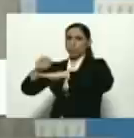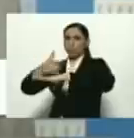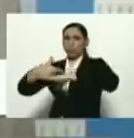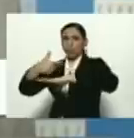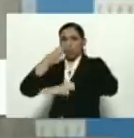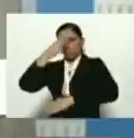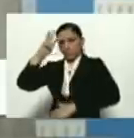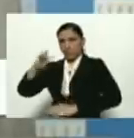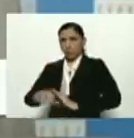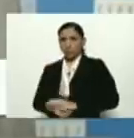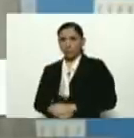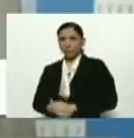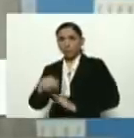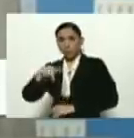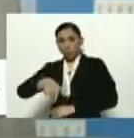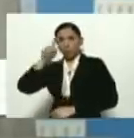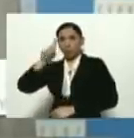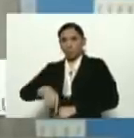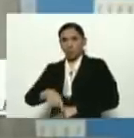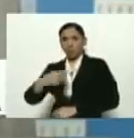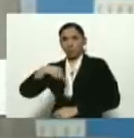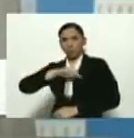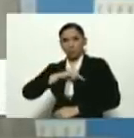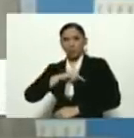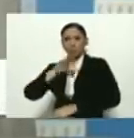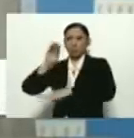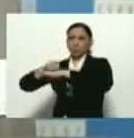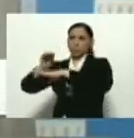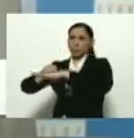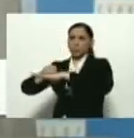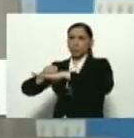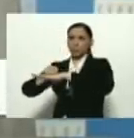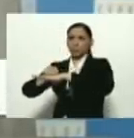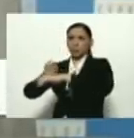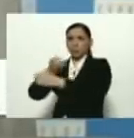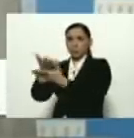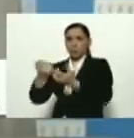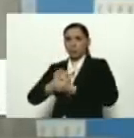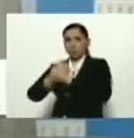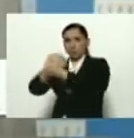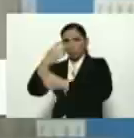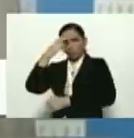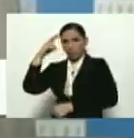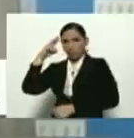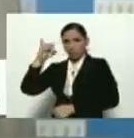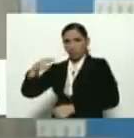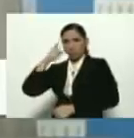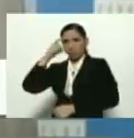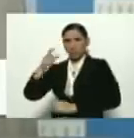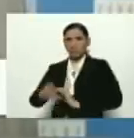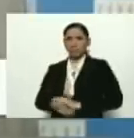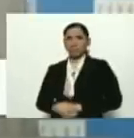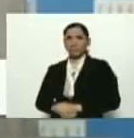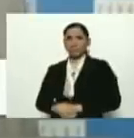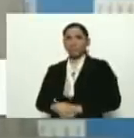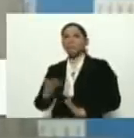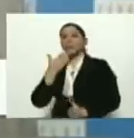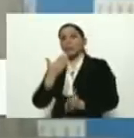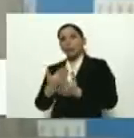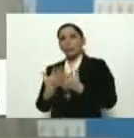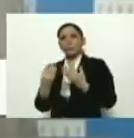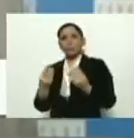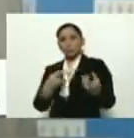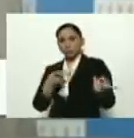de México y hoy también lo hacemos a solicitud de usted, querido canciller Jorge Arreaza. Le agradezco mucho